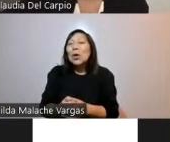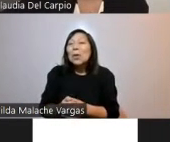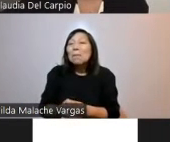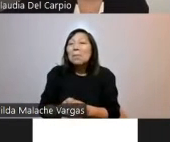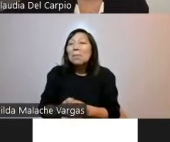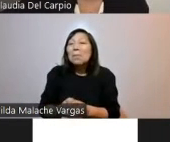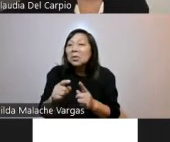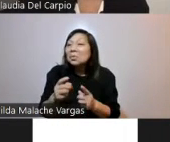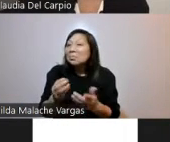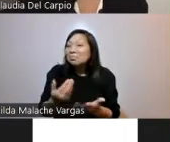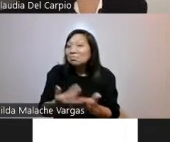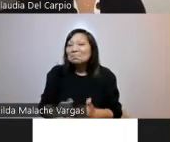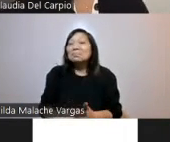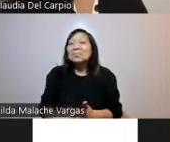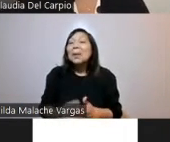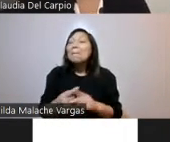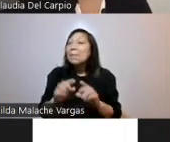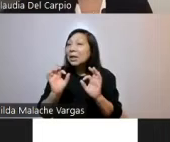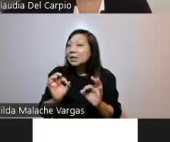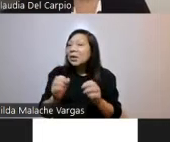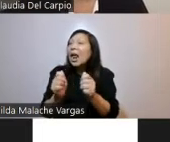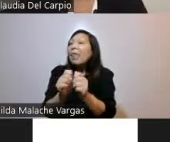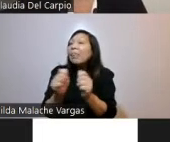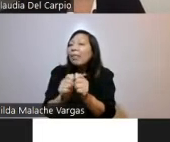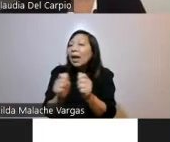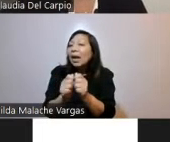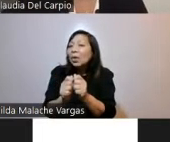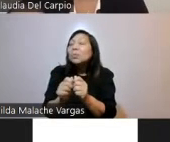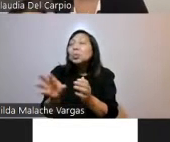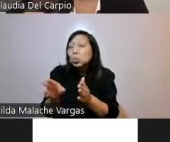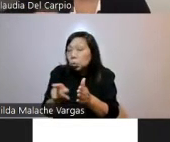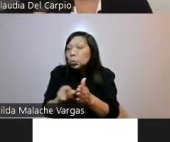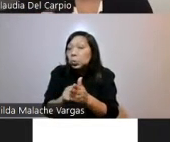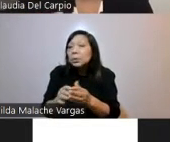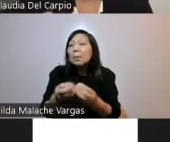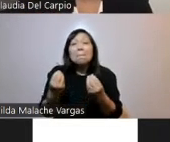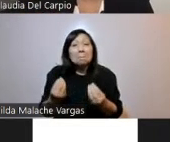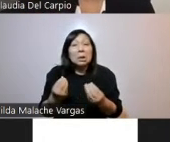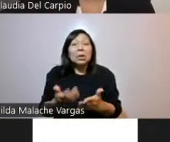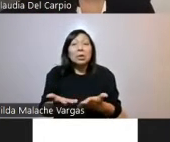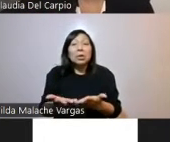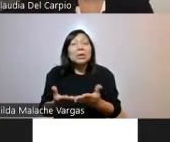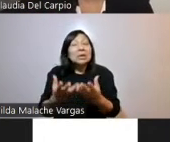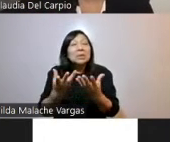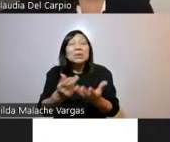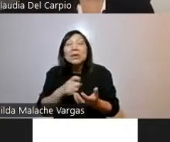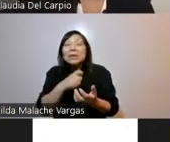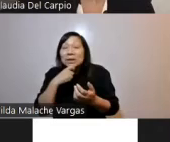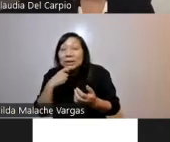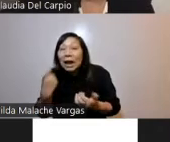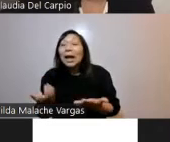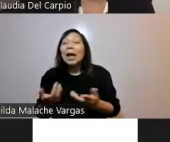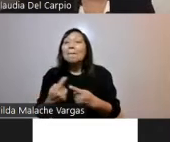el único que yo no he probado, pero está hecha de una tela sintética absorbente que realmente mantiene la zona seca,